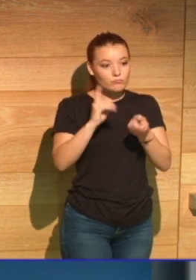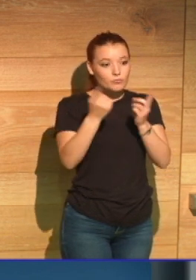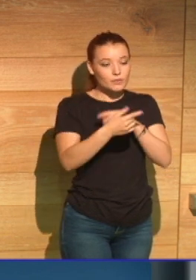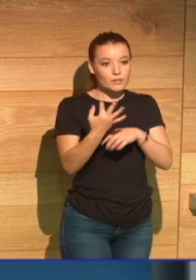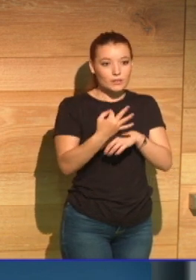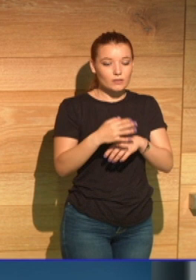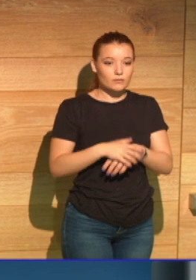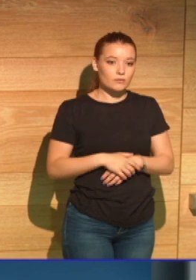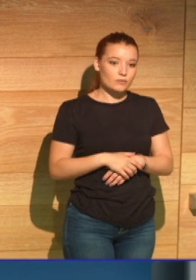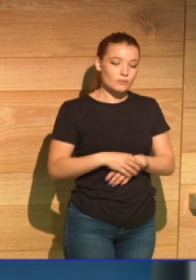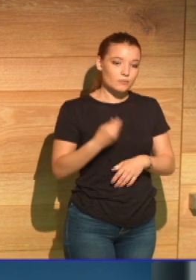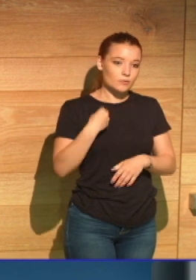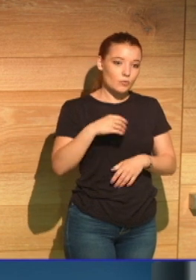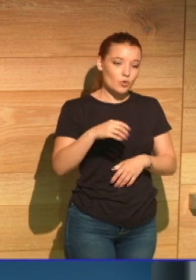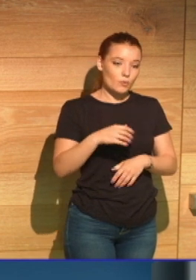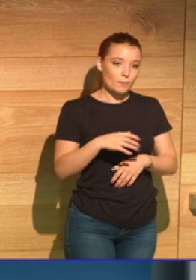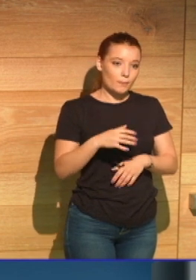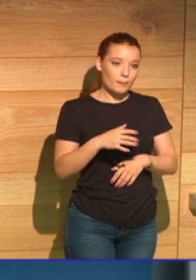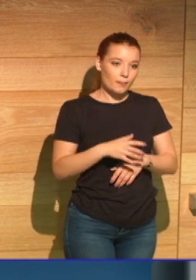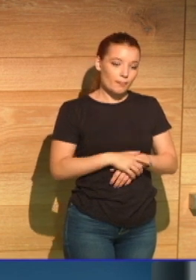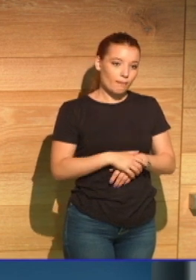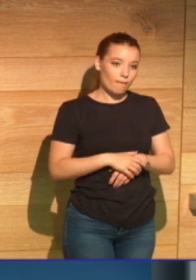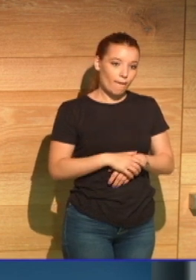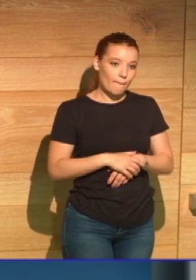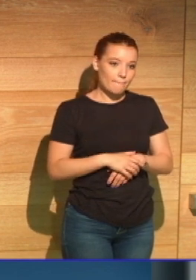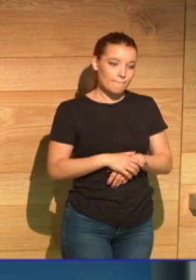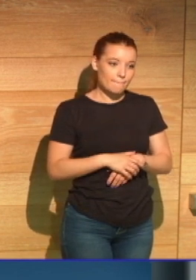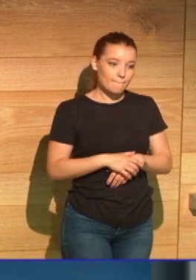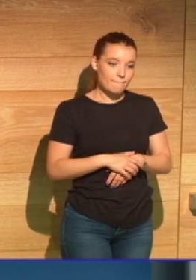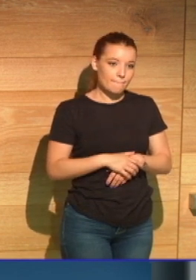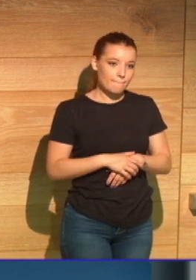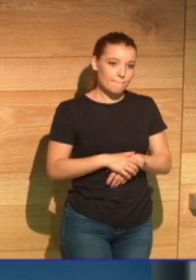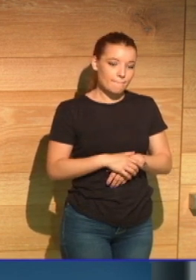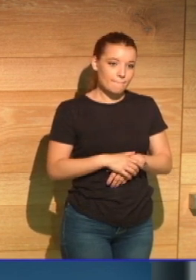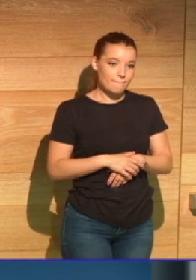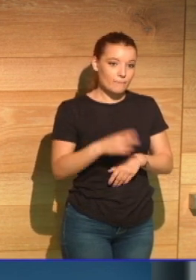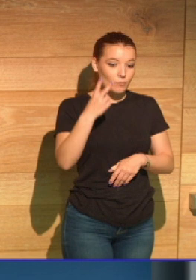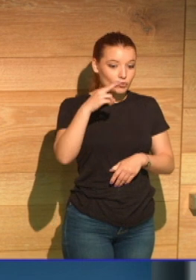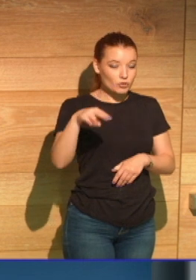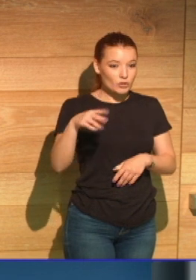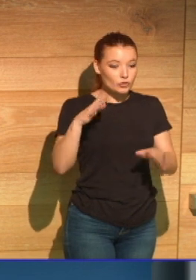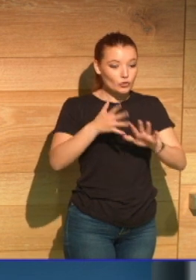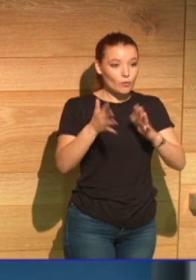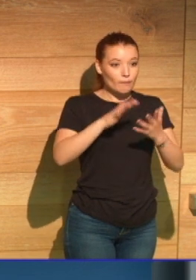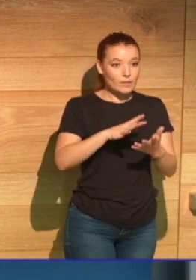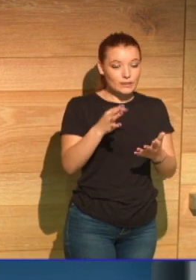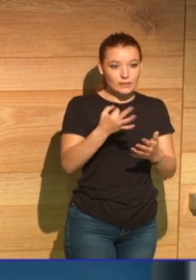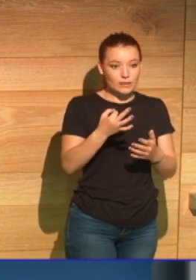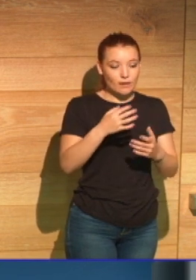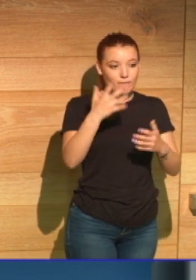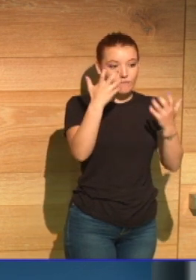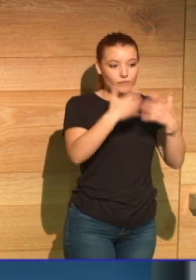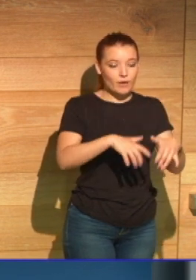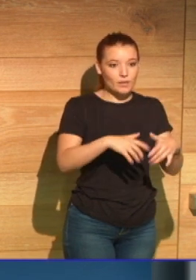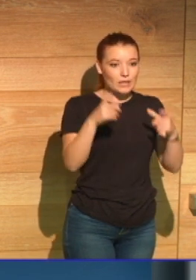Fab Lab, que es el corazón de nuestras exhibiciones y la producción de las exhibiciones que tenemos cada temporada, en una fábrica de caretas y de